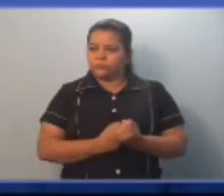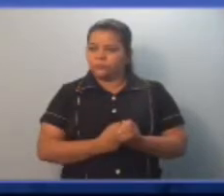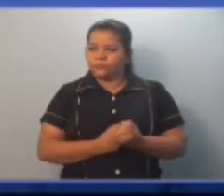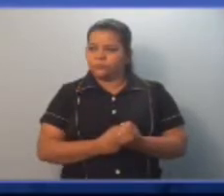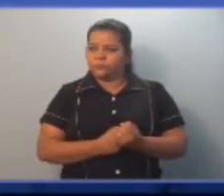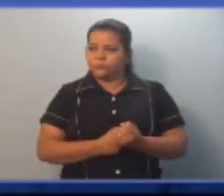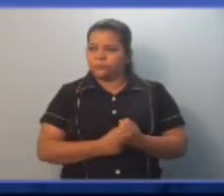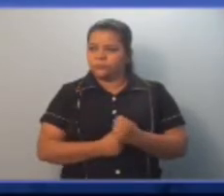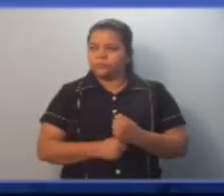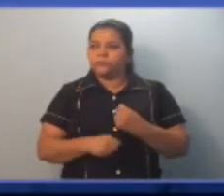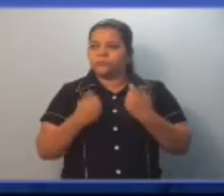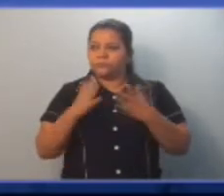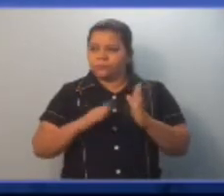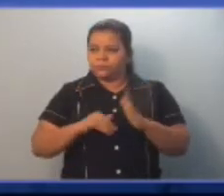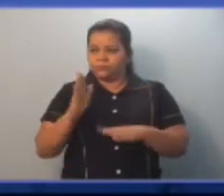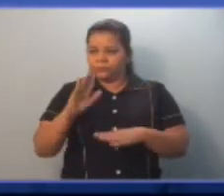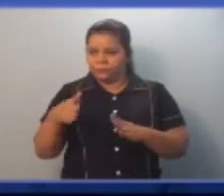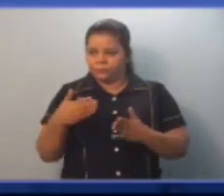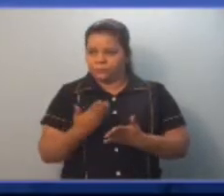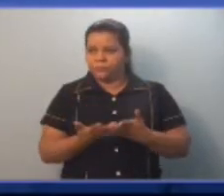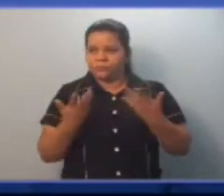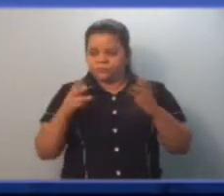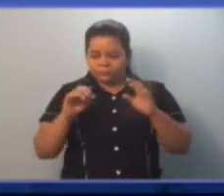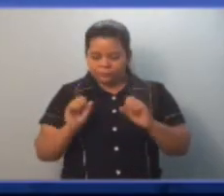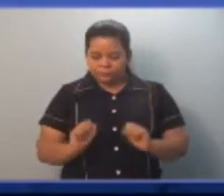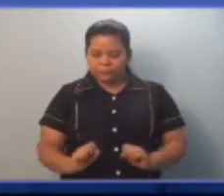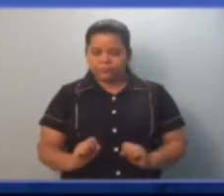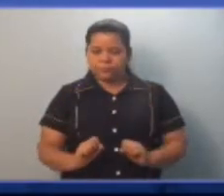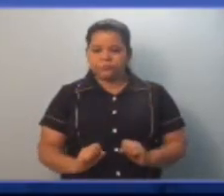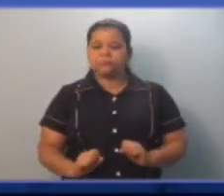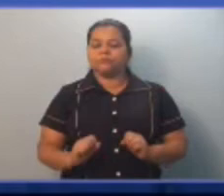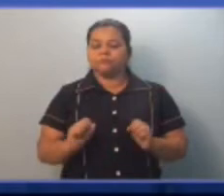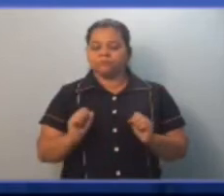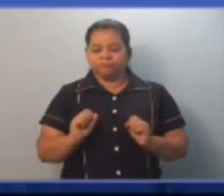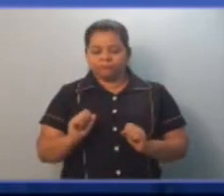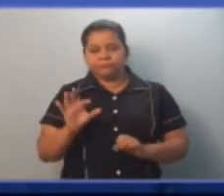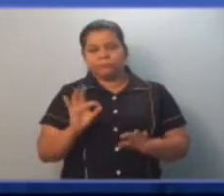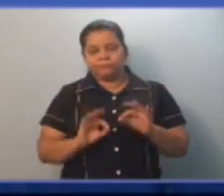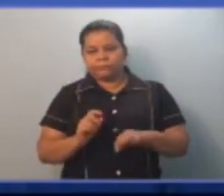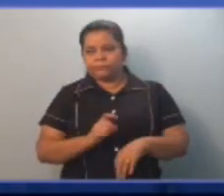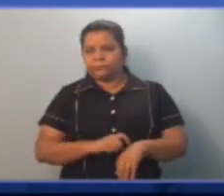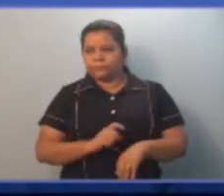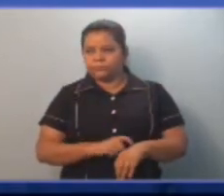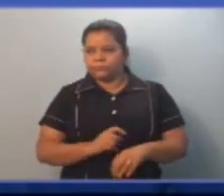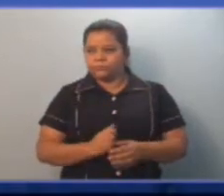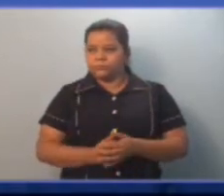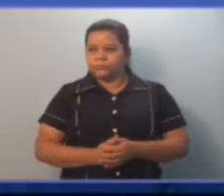o convertirse en un problema para él en un determinado momento.